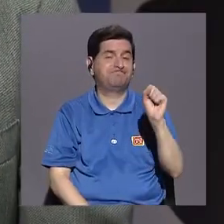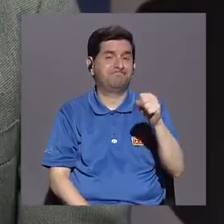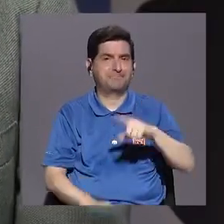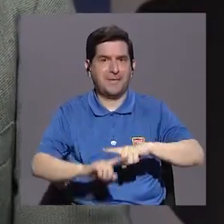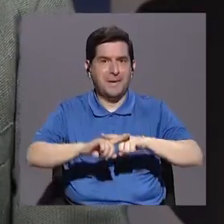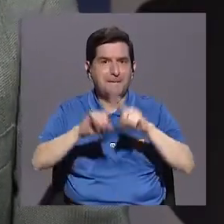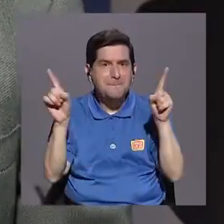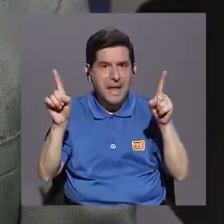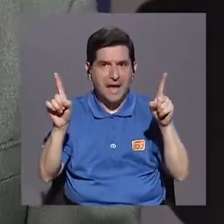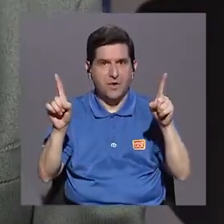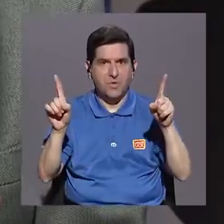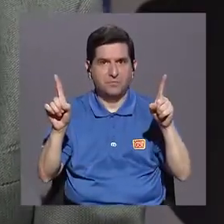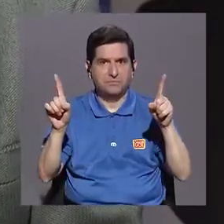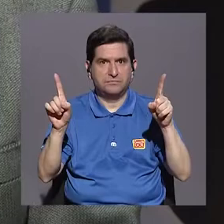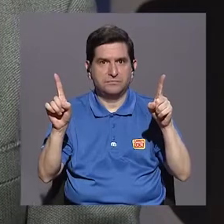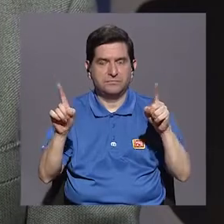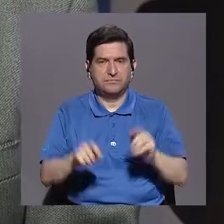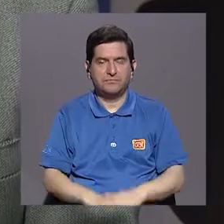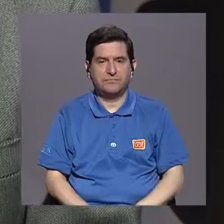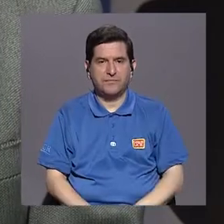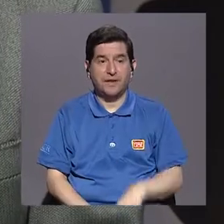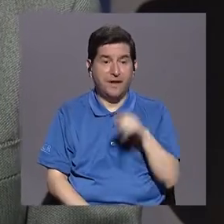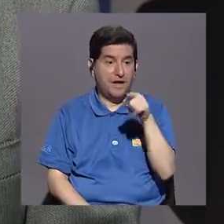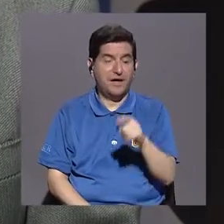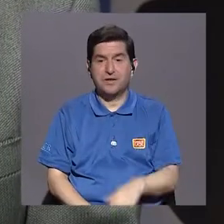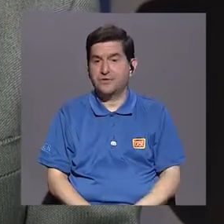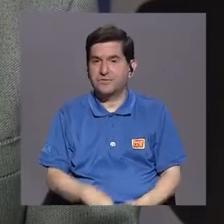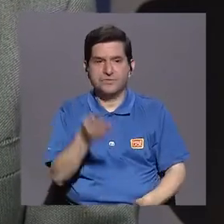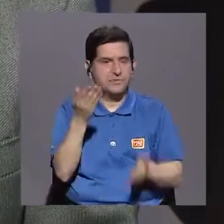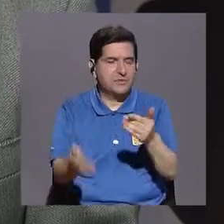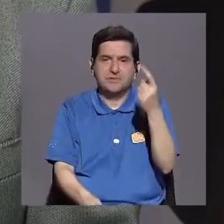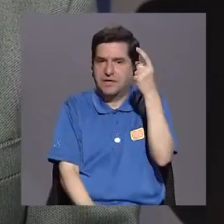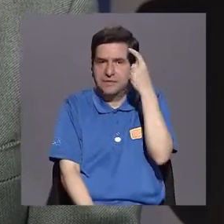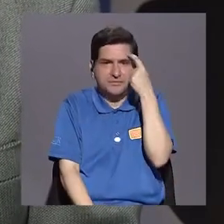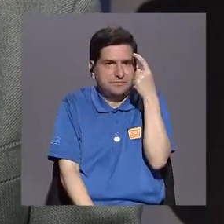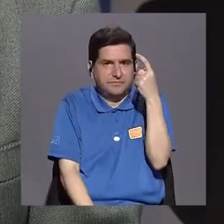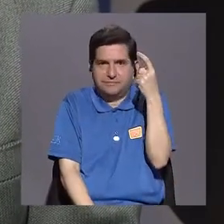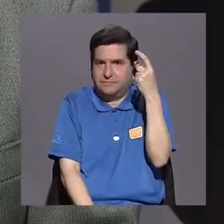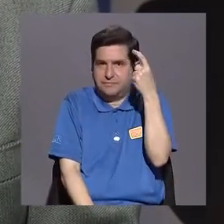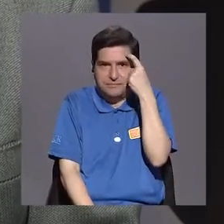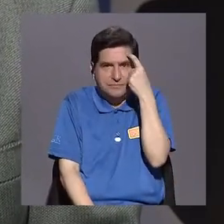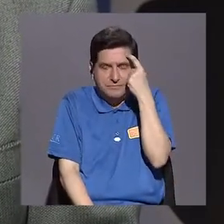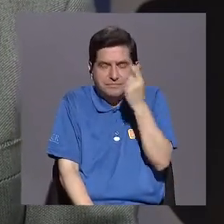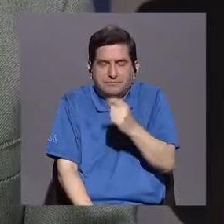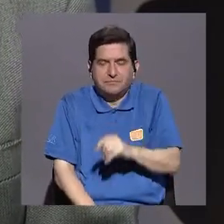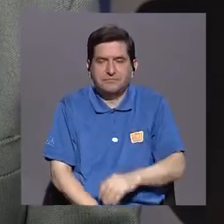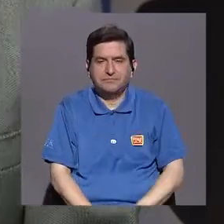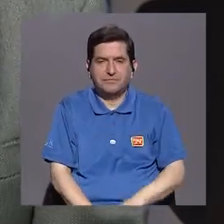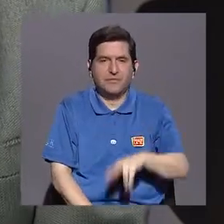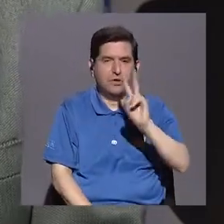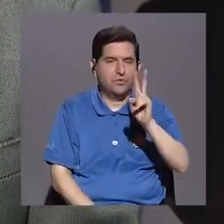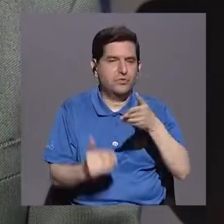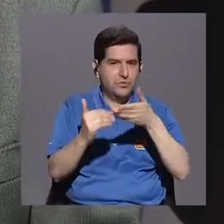lograron si son inmisericordes son inmisericordes dos cosas diría